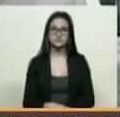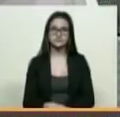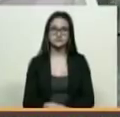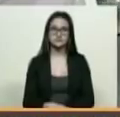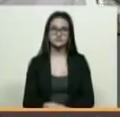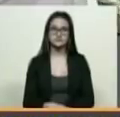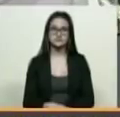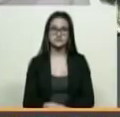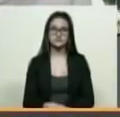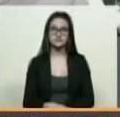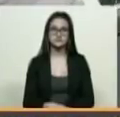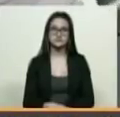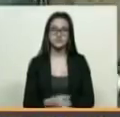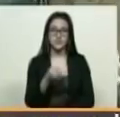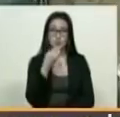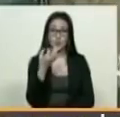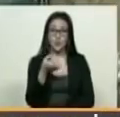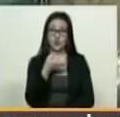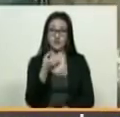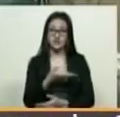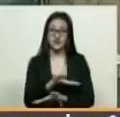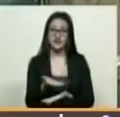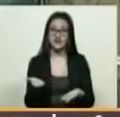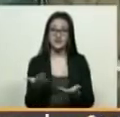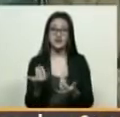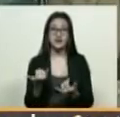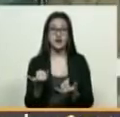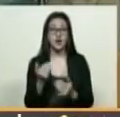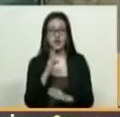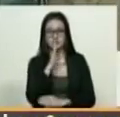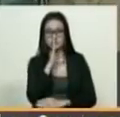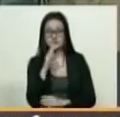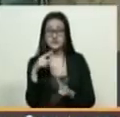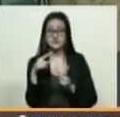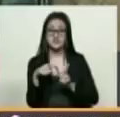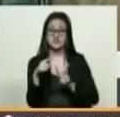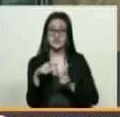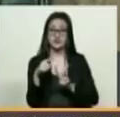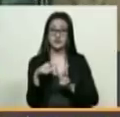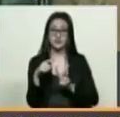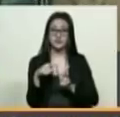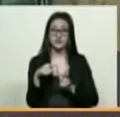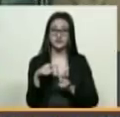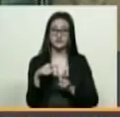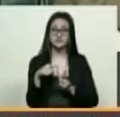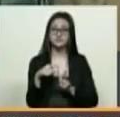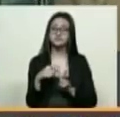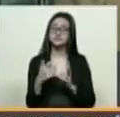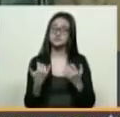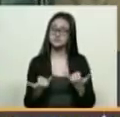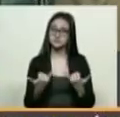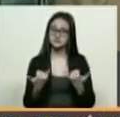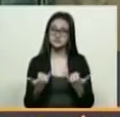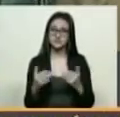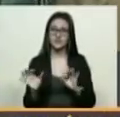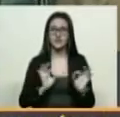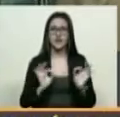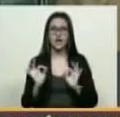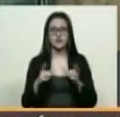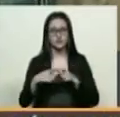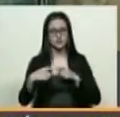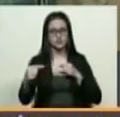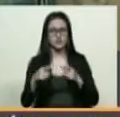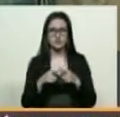como opción. Así es, buenas tardes para toda la audiencia que a esta hora sintoniza Venezolana de Televisión. Nosotros nos encontramos desde el Teatro